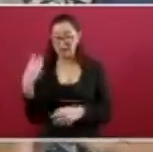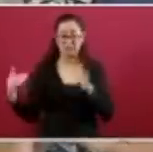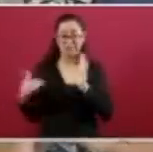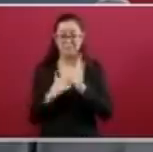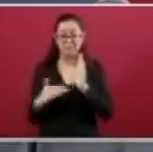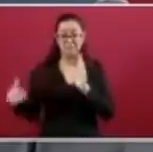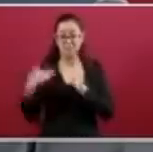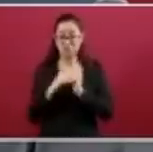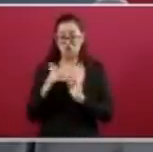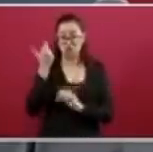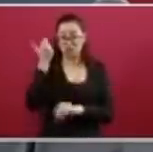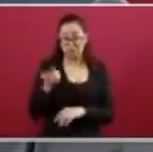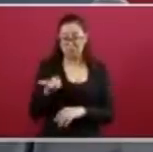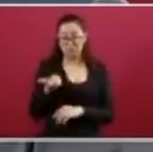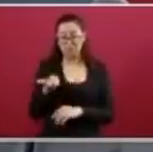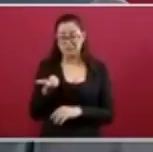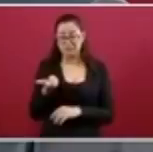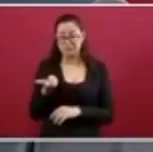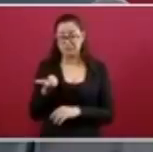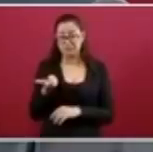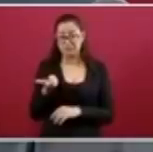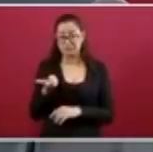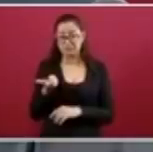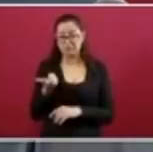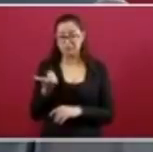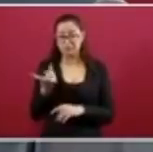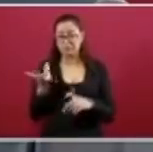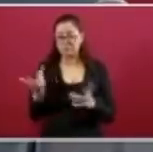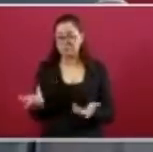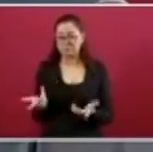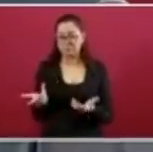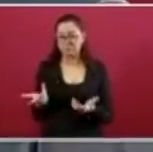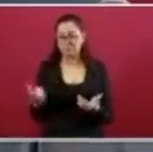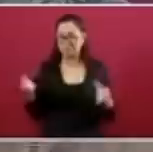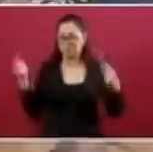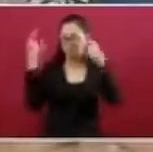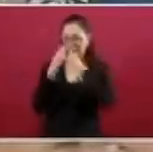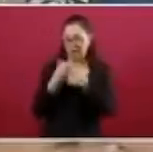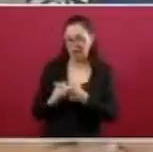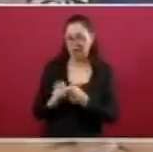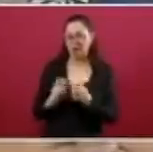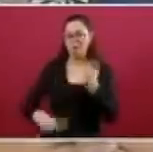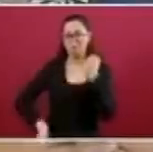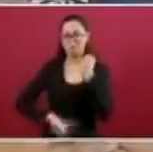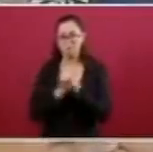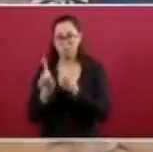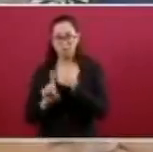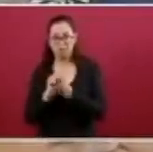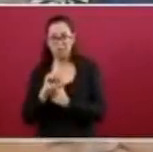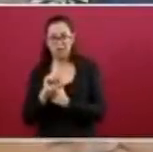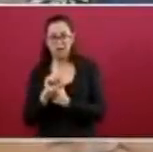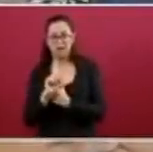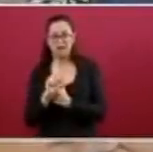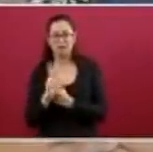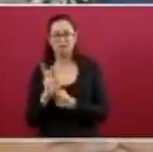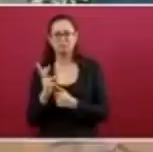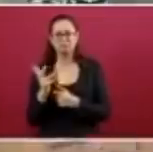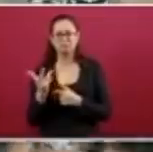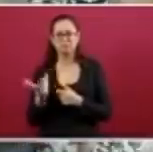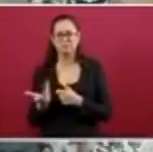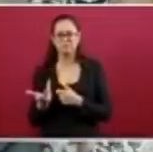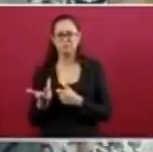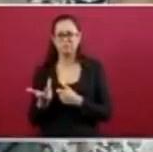pesos. ¿Esto no va a generar conflictos o va a generar algún problema para